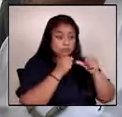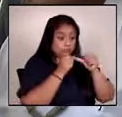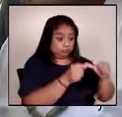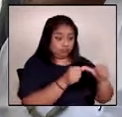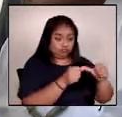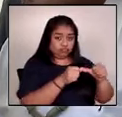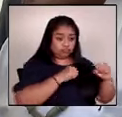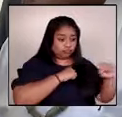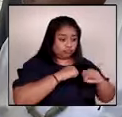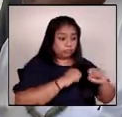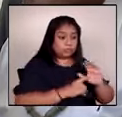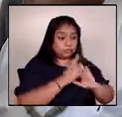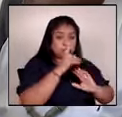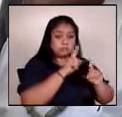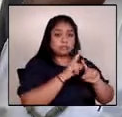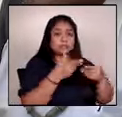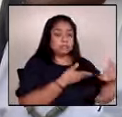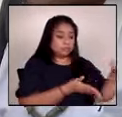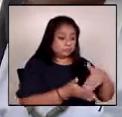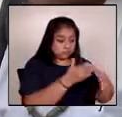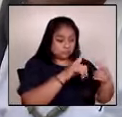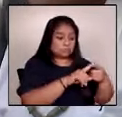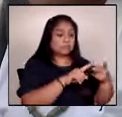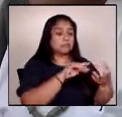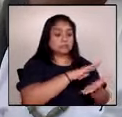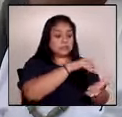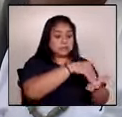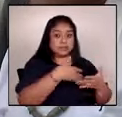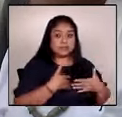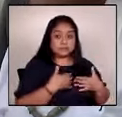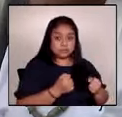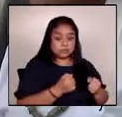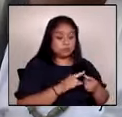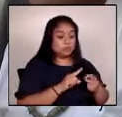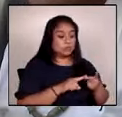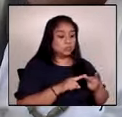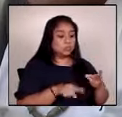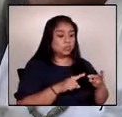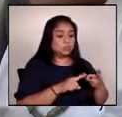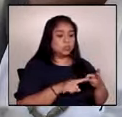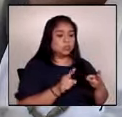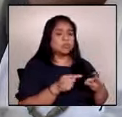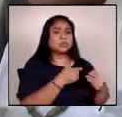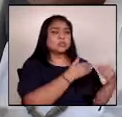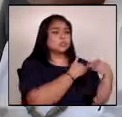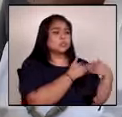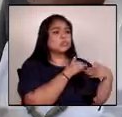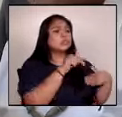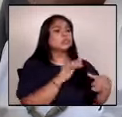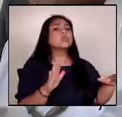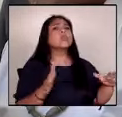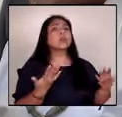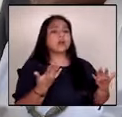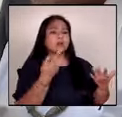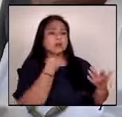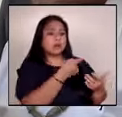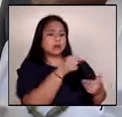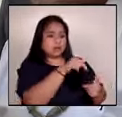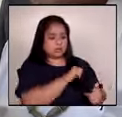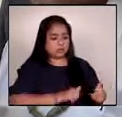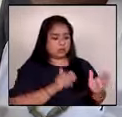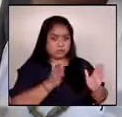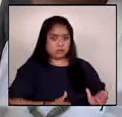de carreteras, centros de salud? ¿Cuál será ese compromiso con los alcaldes en este momento? Les hemos